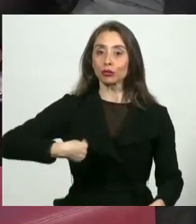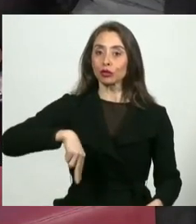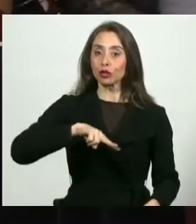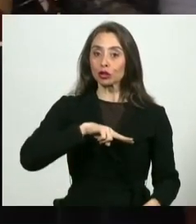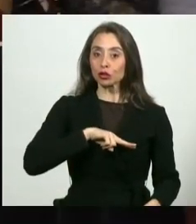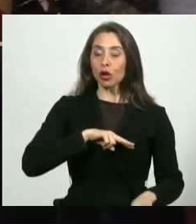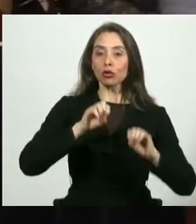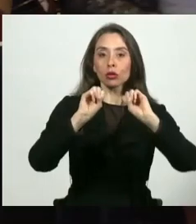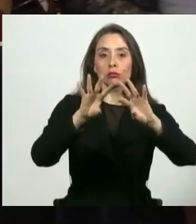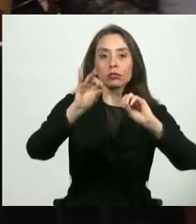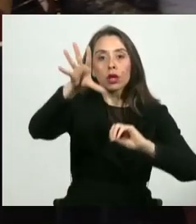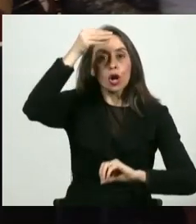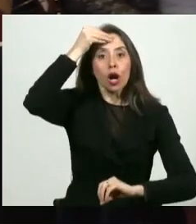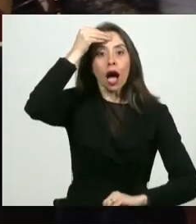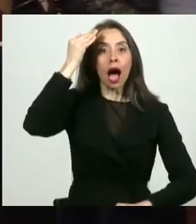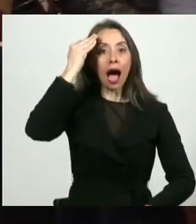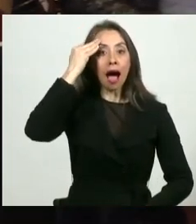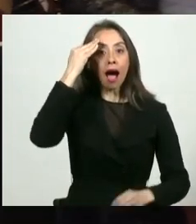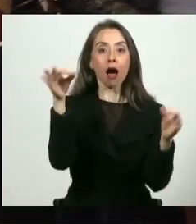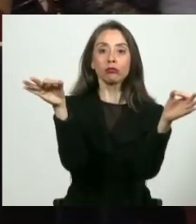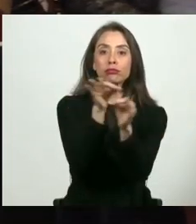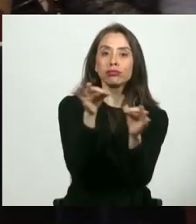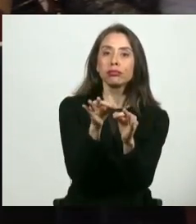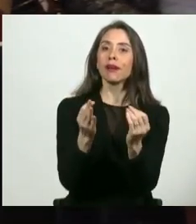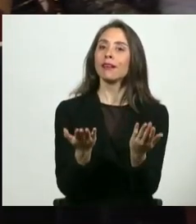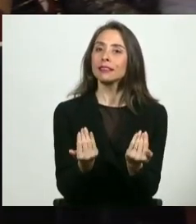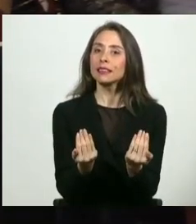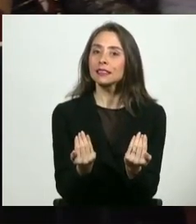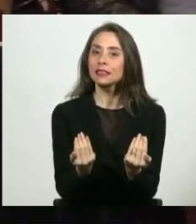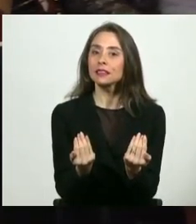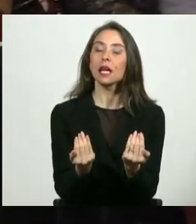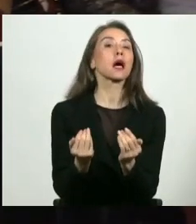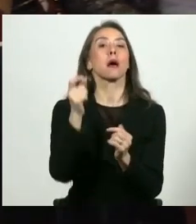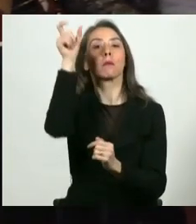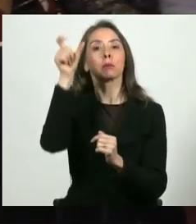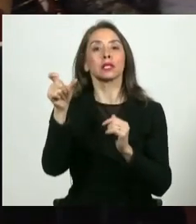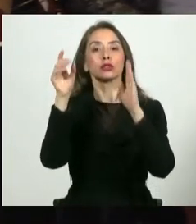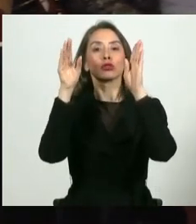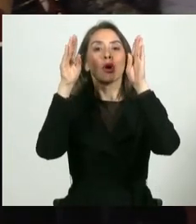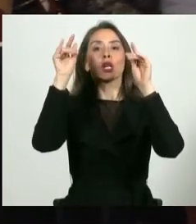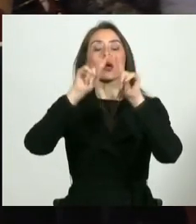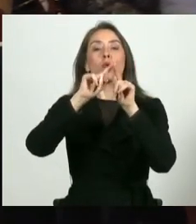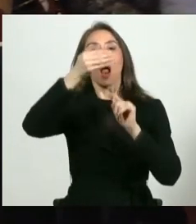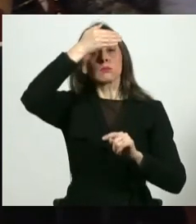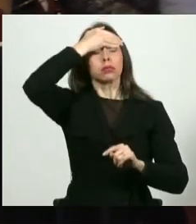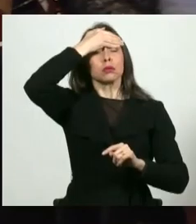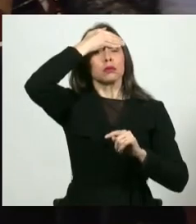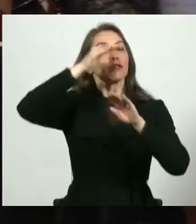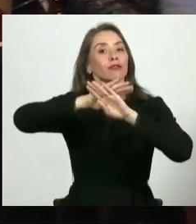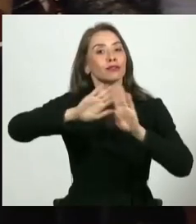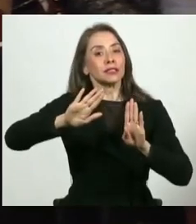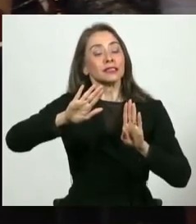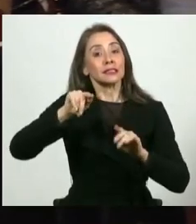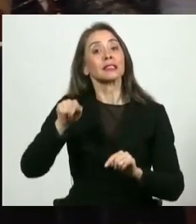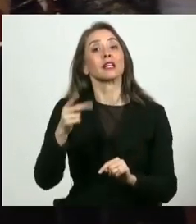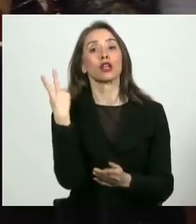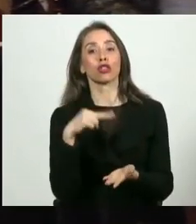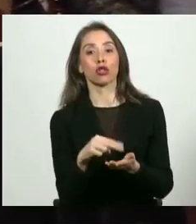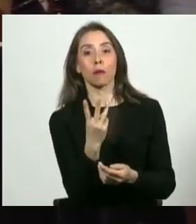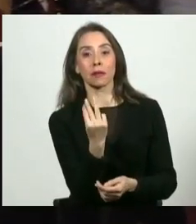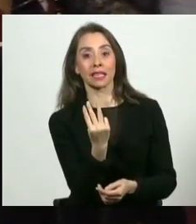es concientizar respecto de la necesidad de desestigmatizar. ¿Ya? Ahora, desde el año 2013, y